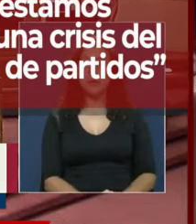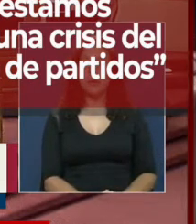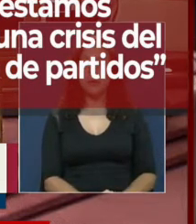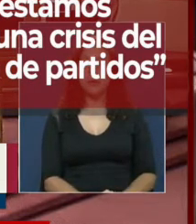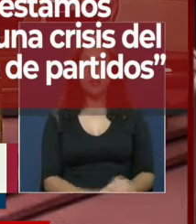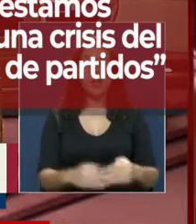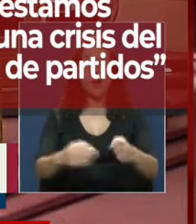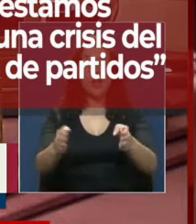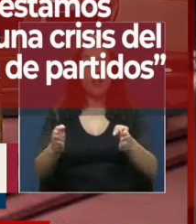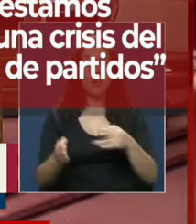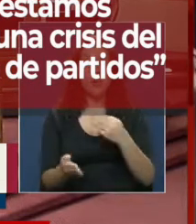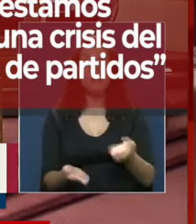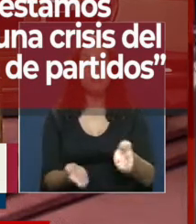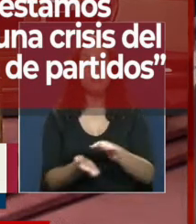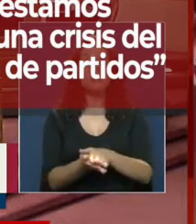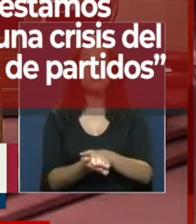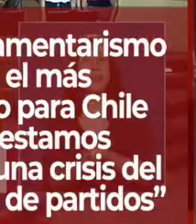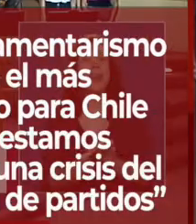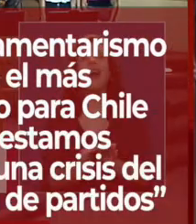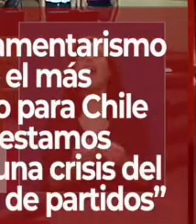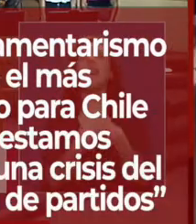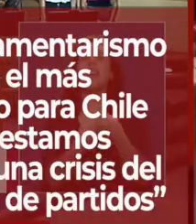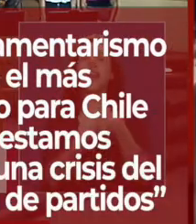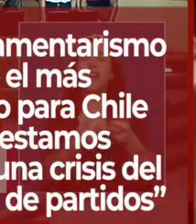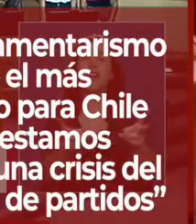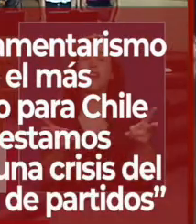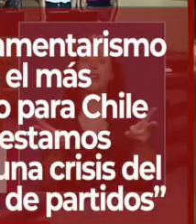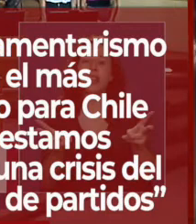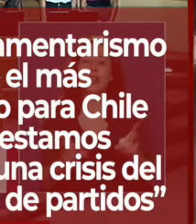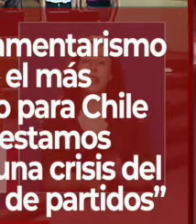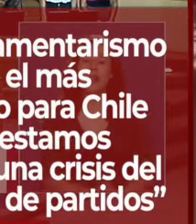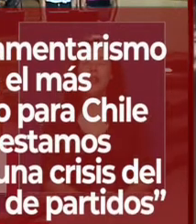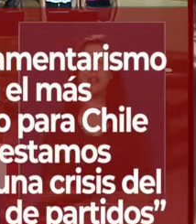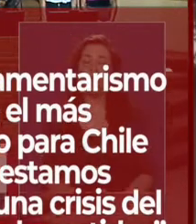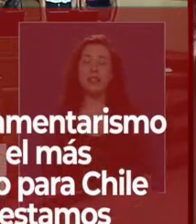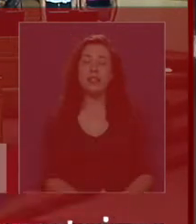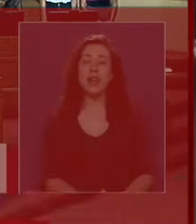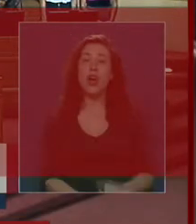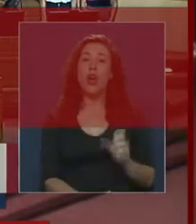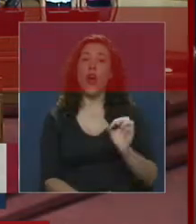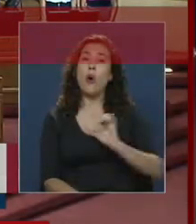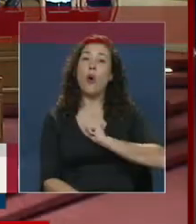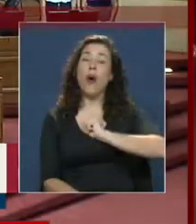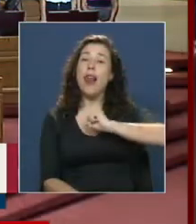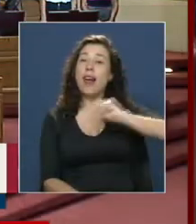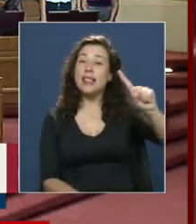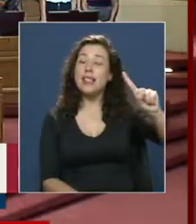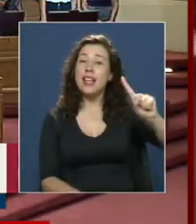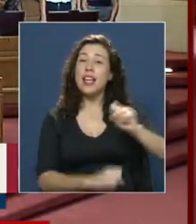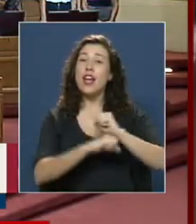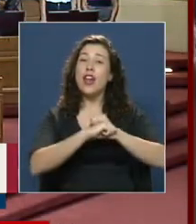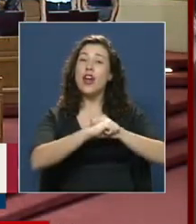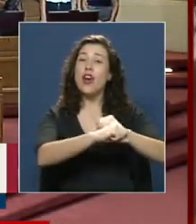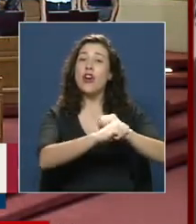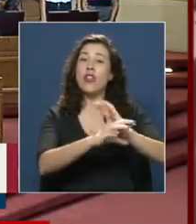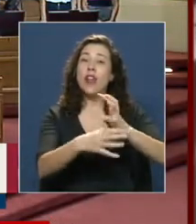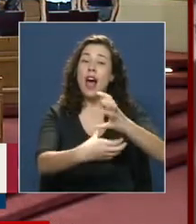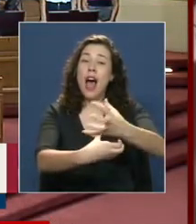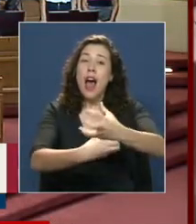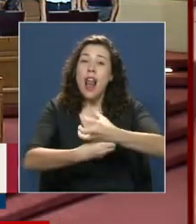sostener y dar estabilidad a través de un gobierno, digamos que estos acuerdos sean los suficientemente sólidos como para